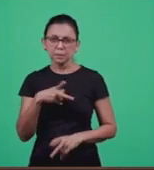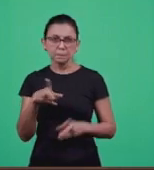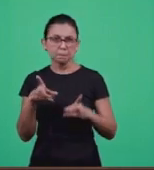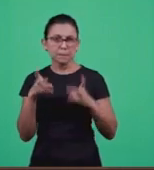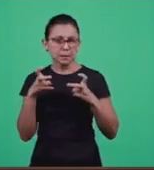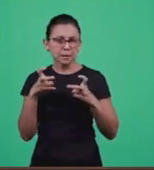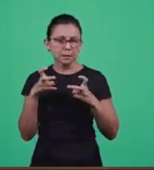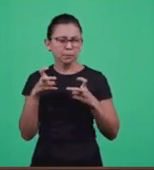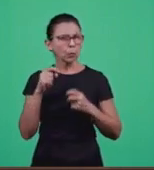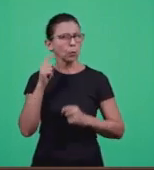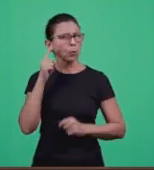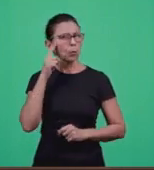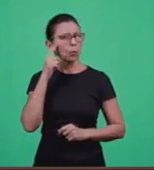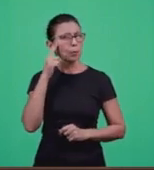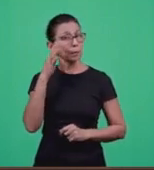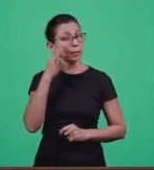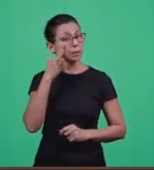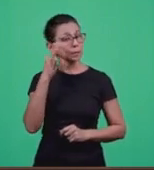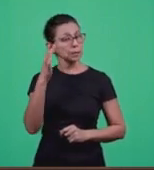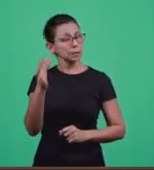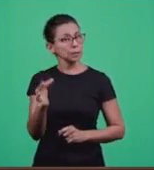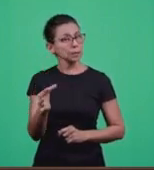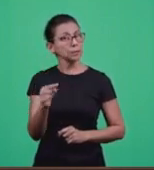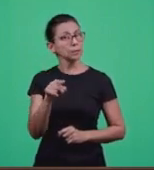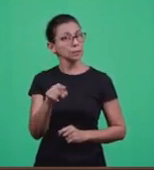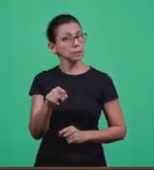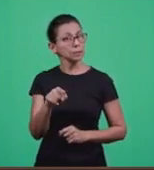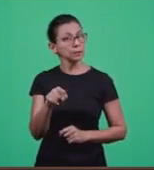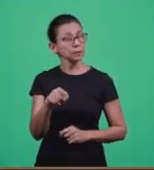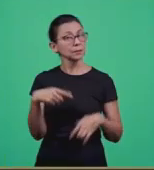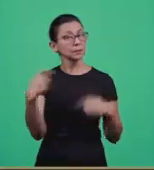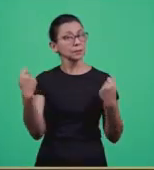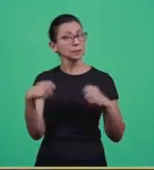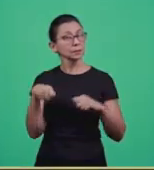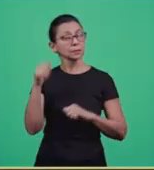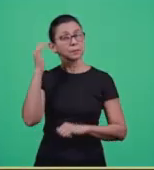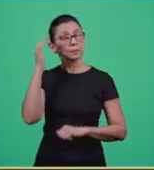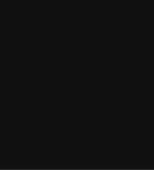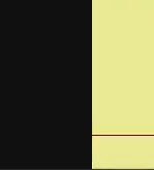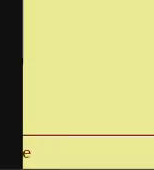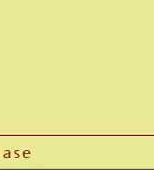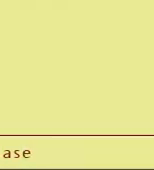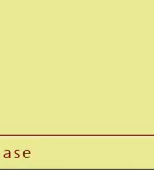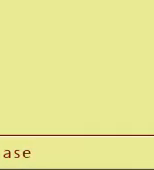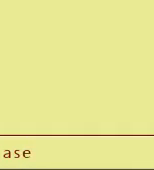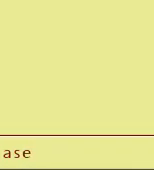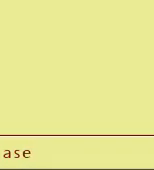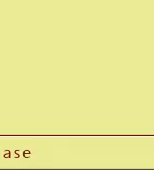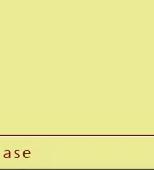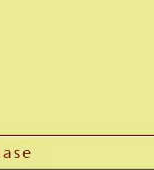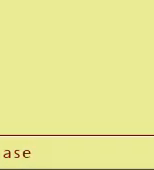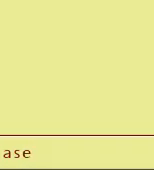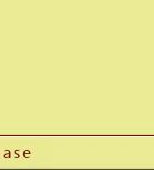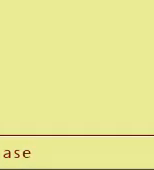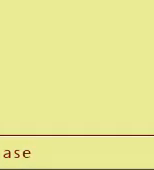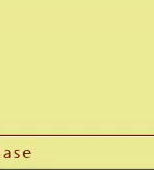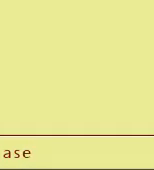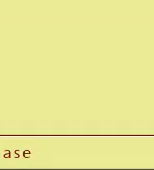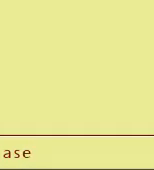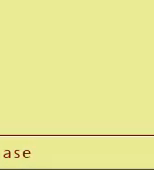en esta situación, nosotros identificamos eso como una señal para que podamos entender que